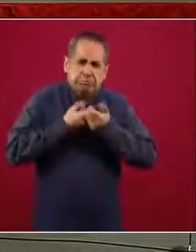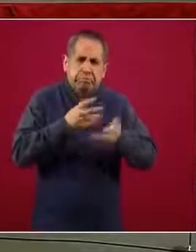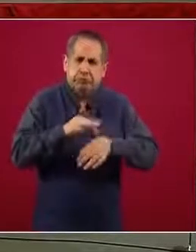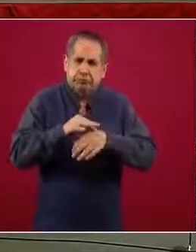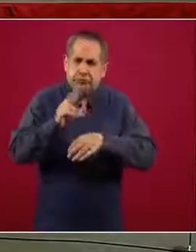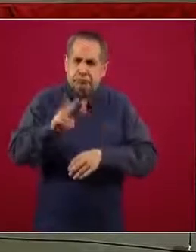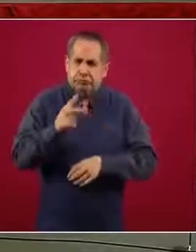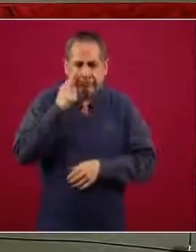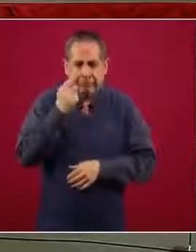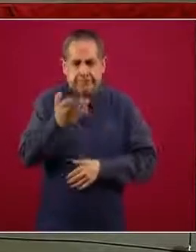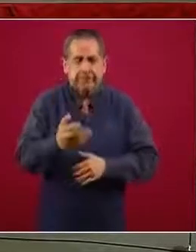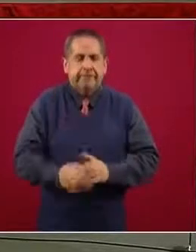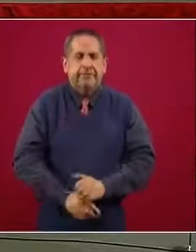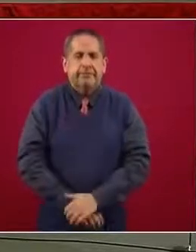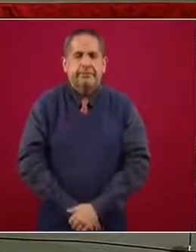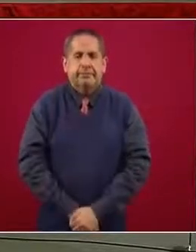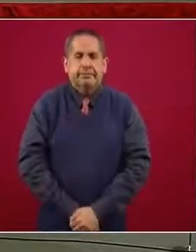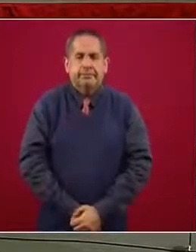experiencia.